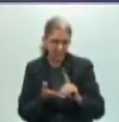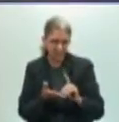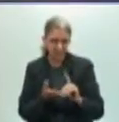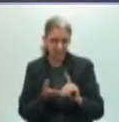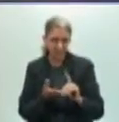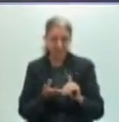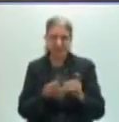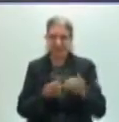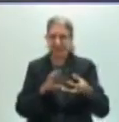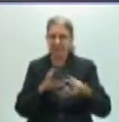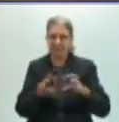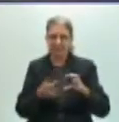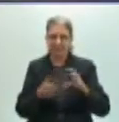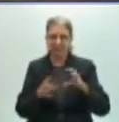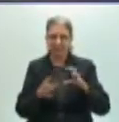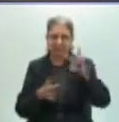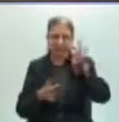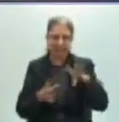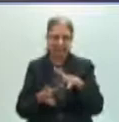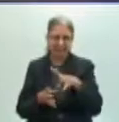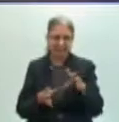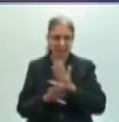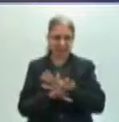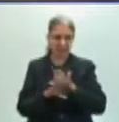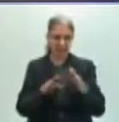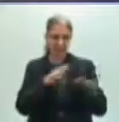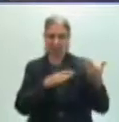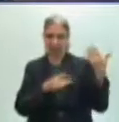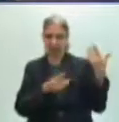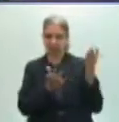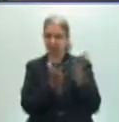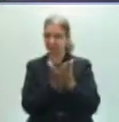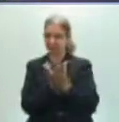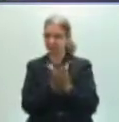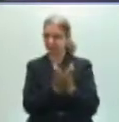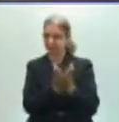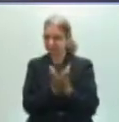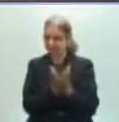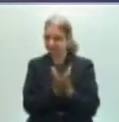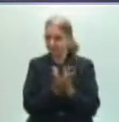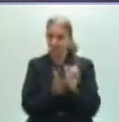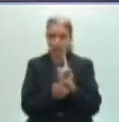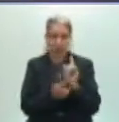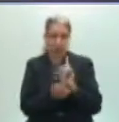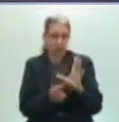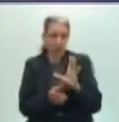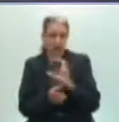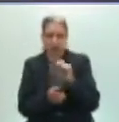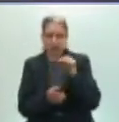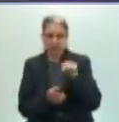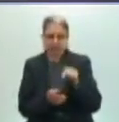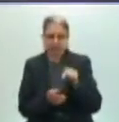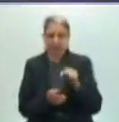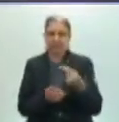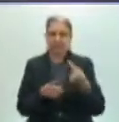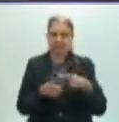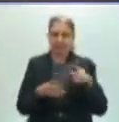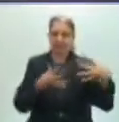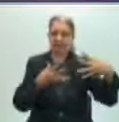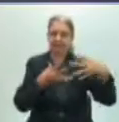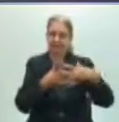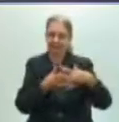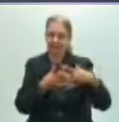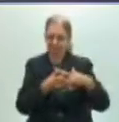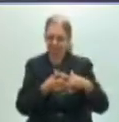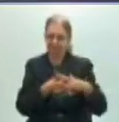un tipo de gráfica que ya estudiaste. No todos aparecen, pero entre ellos existen relaciones